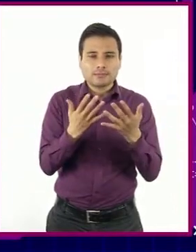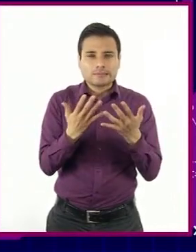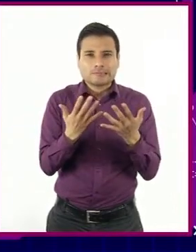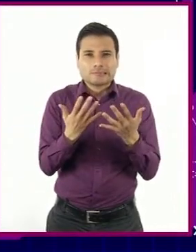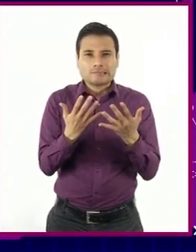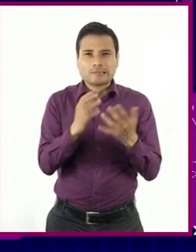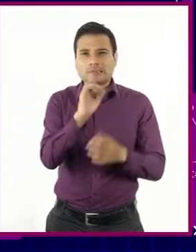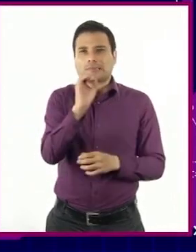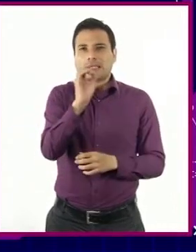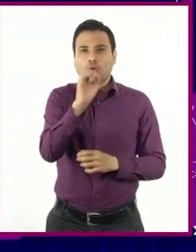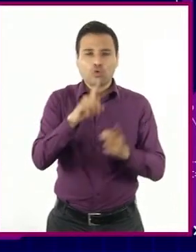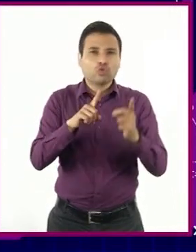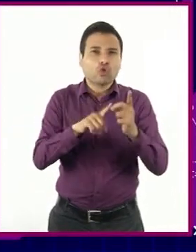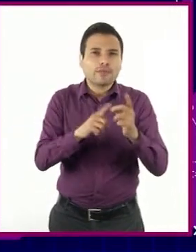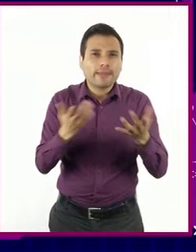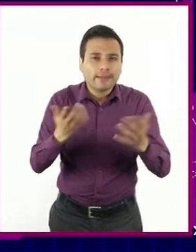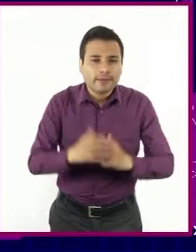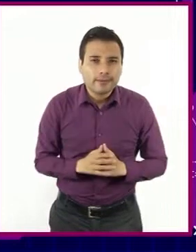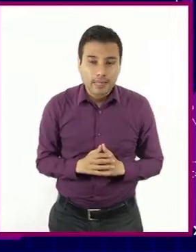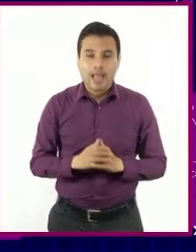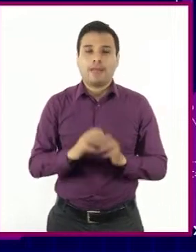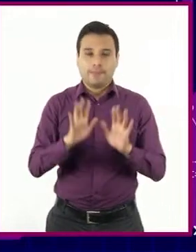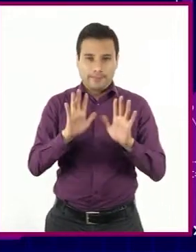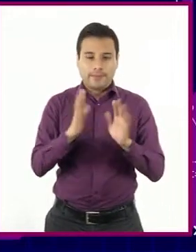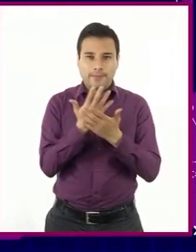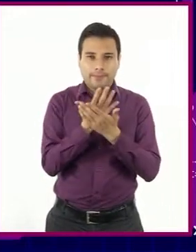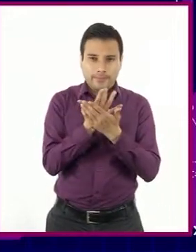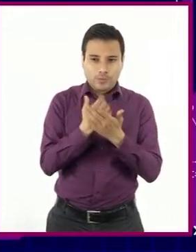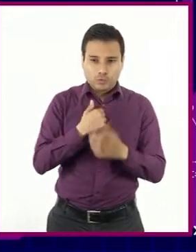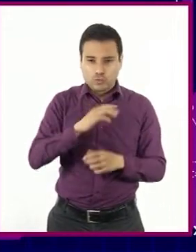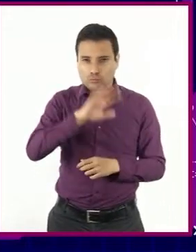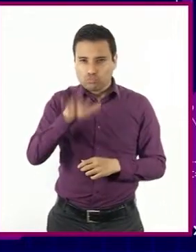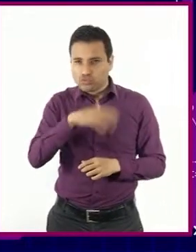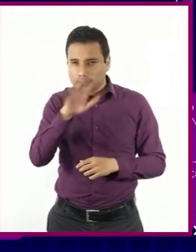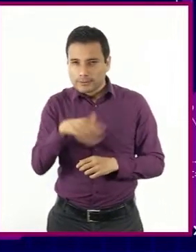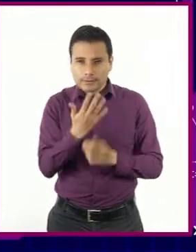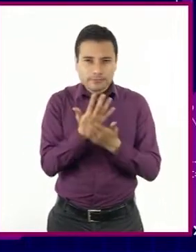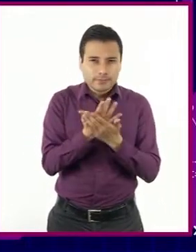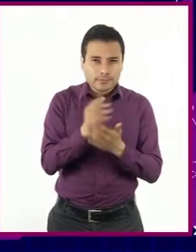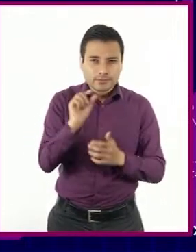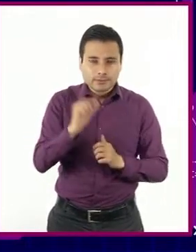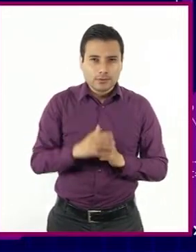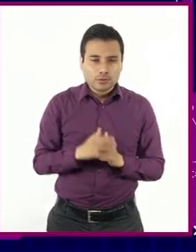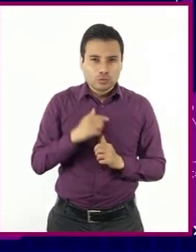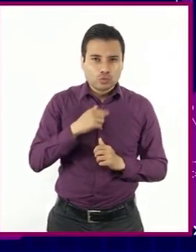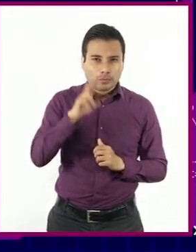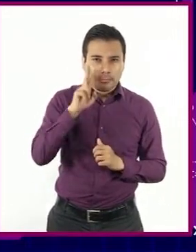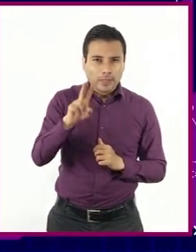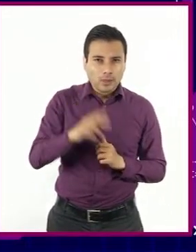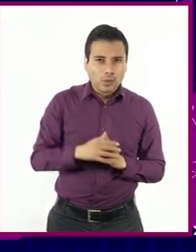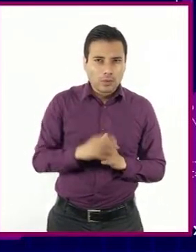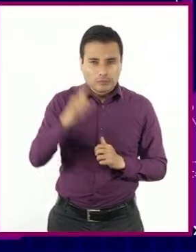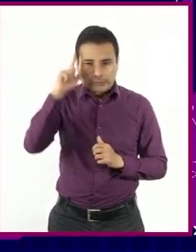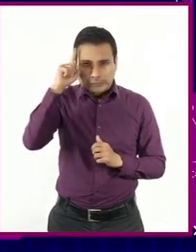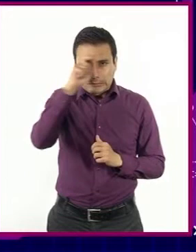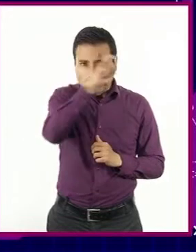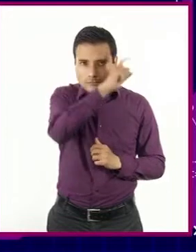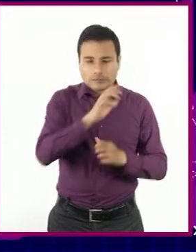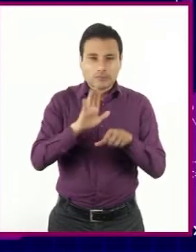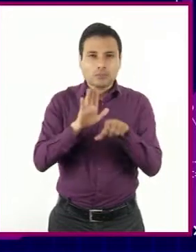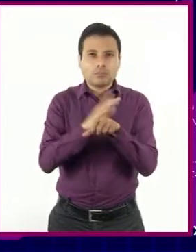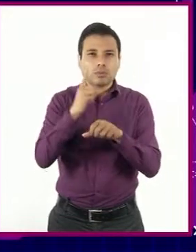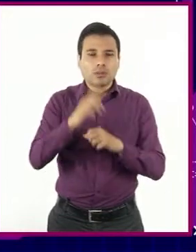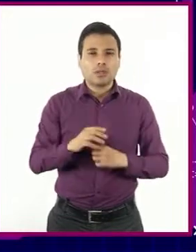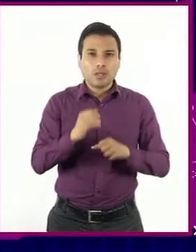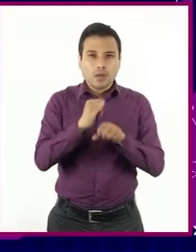localizado el cero. Maestra, permítame encontrar ese dato en la gráfica, aunque observo que es algo difícil debido a que los